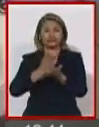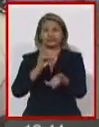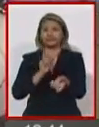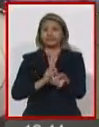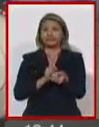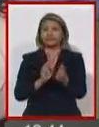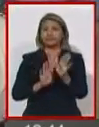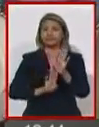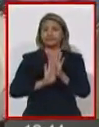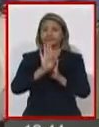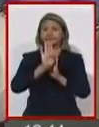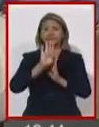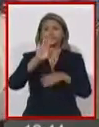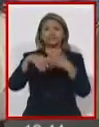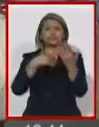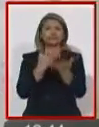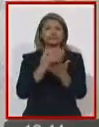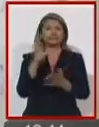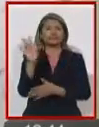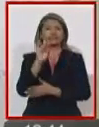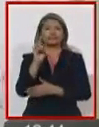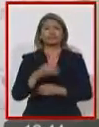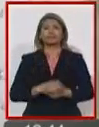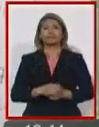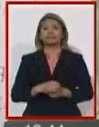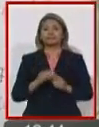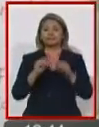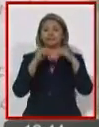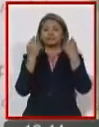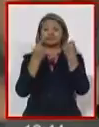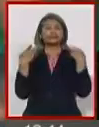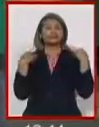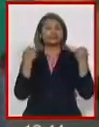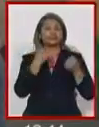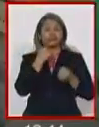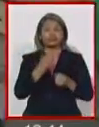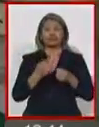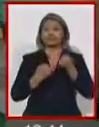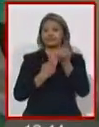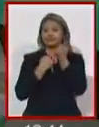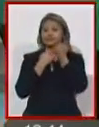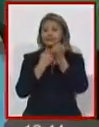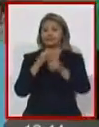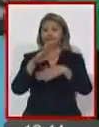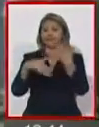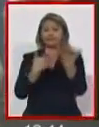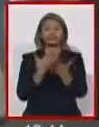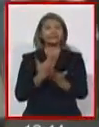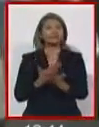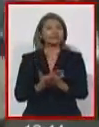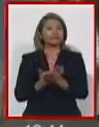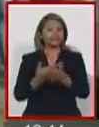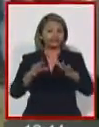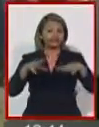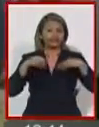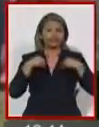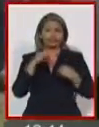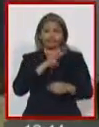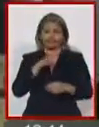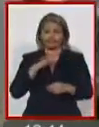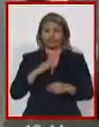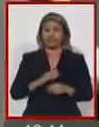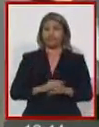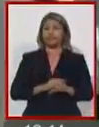médico que se llevó a cabo en todo el país. El sector de salud ha ratificado que apoyará todas las medidas que asuma el